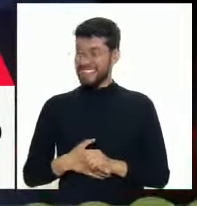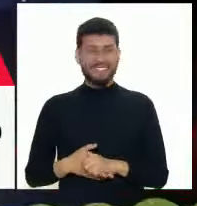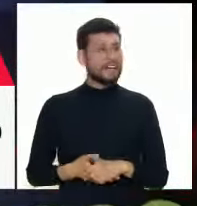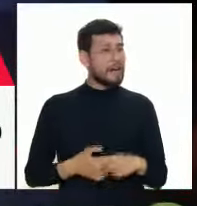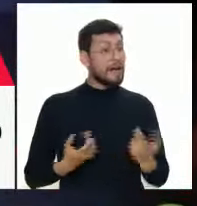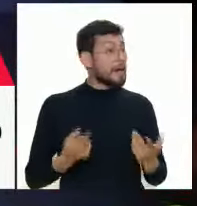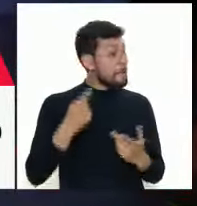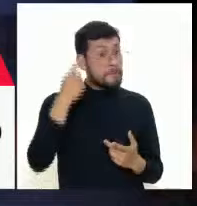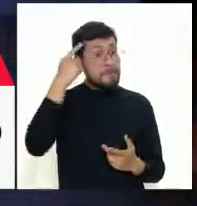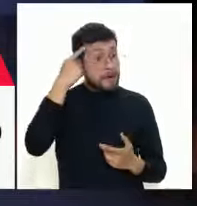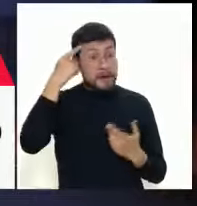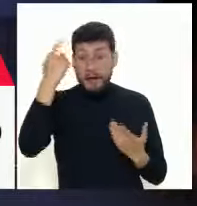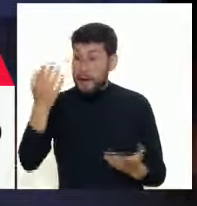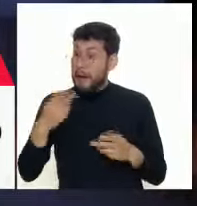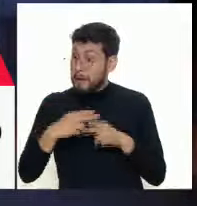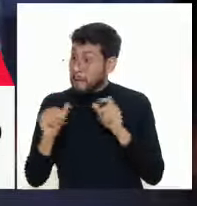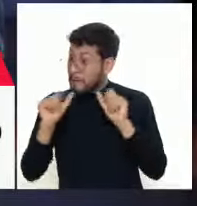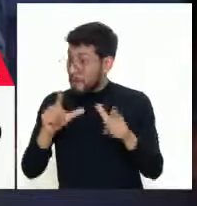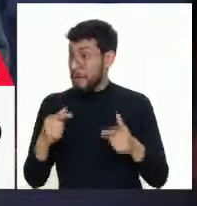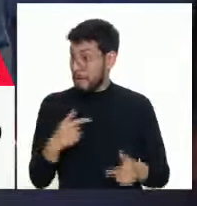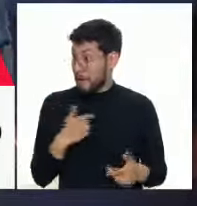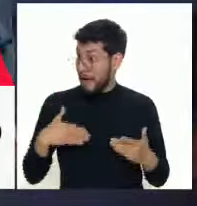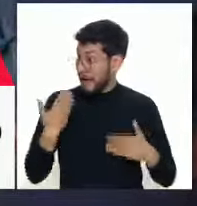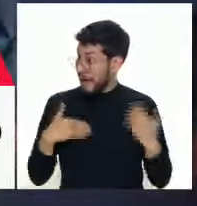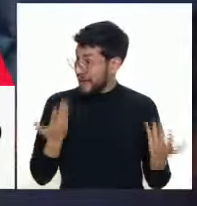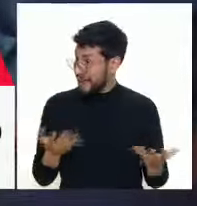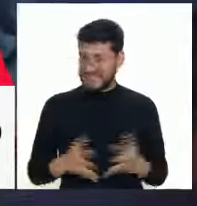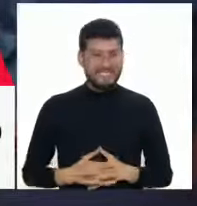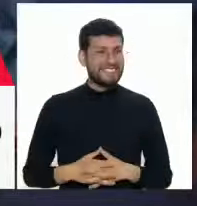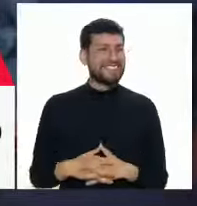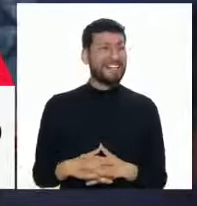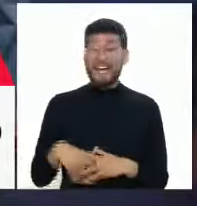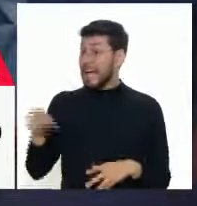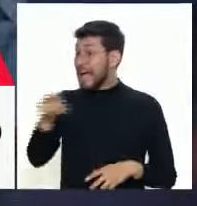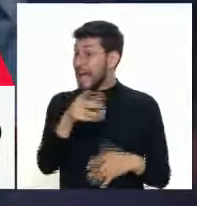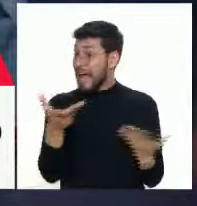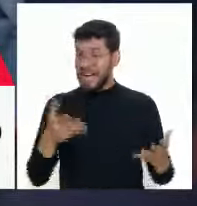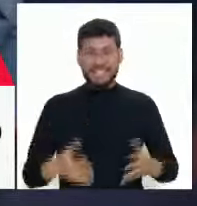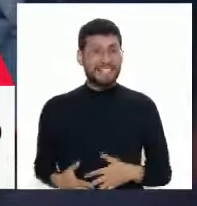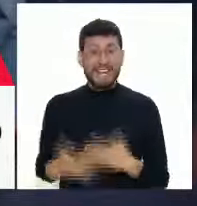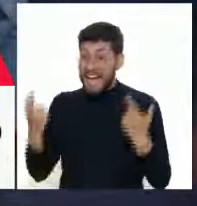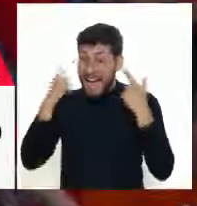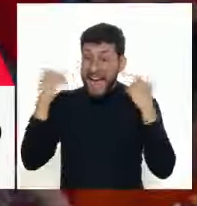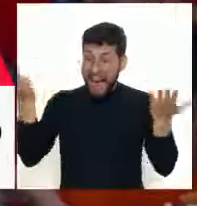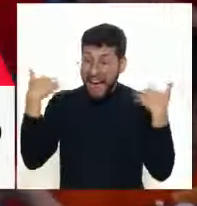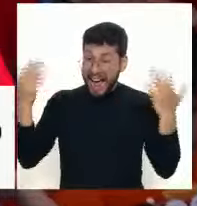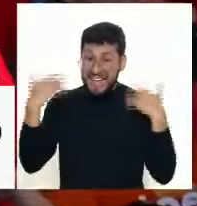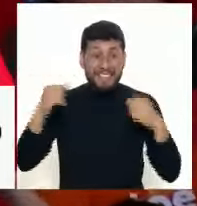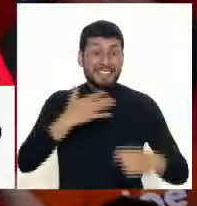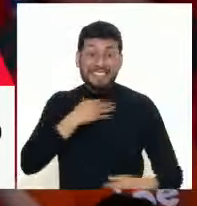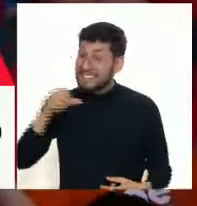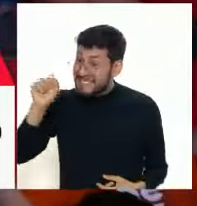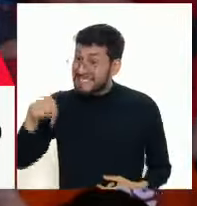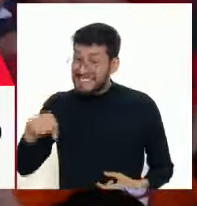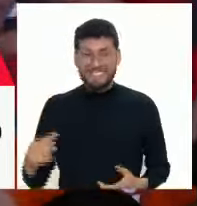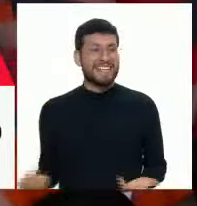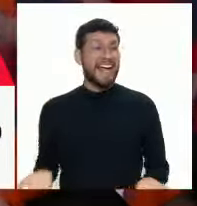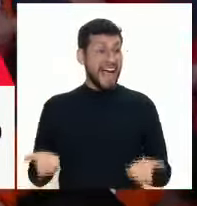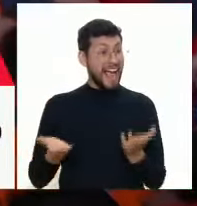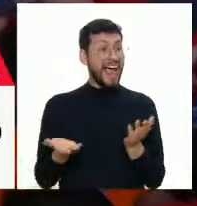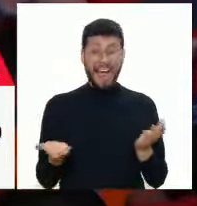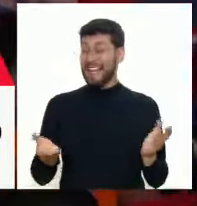¿Qué les ha parecido este adelanto? A mí me ha encantado. ¿A ustedes? ¿No se escucha? A ver, ¿les gustó?